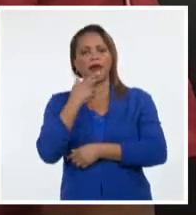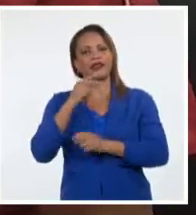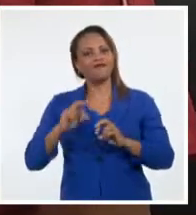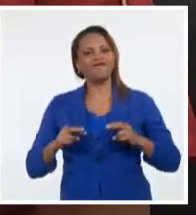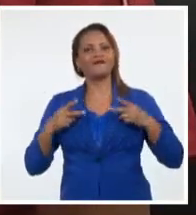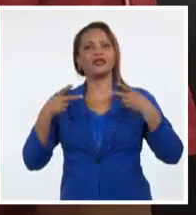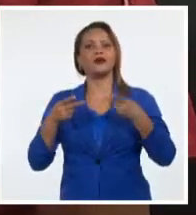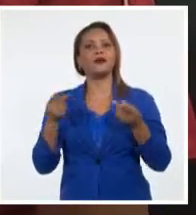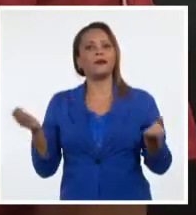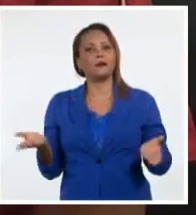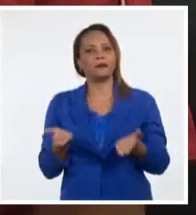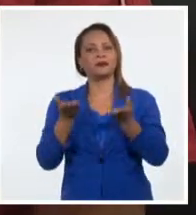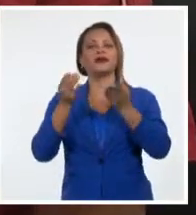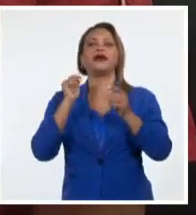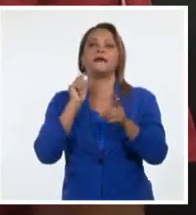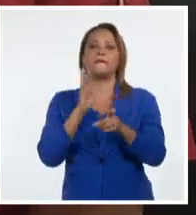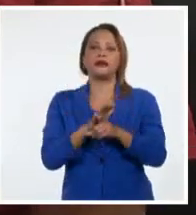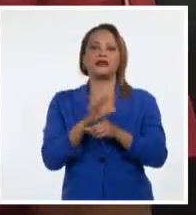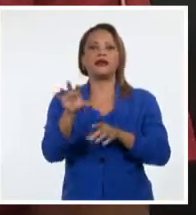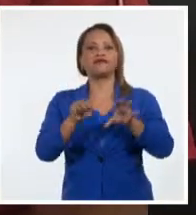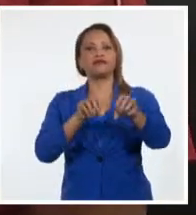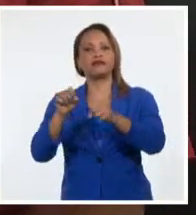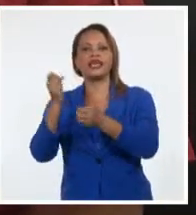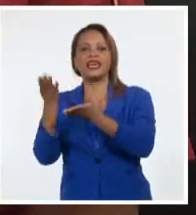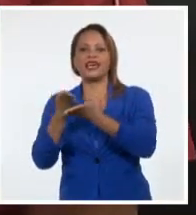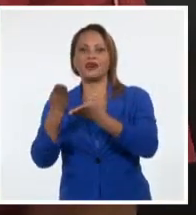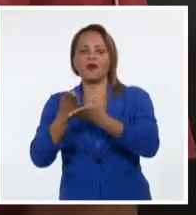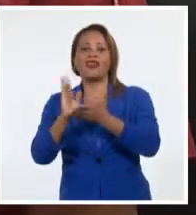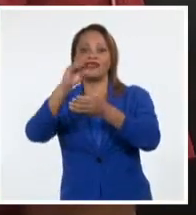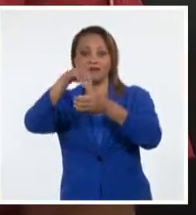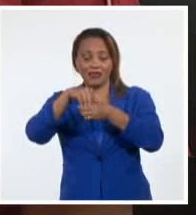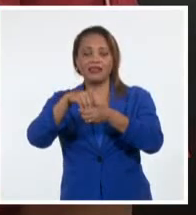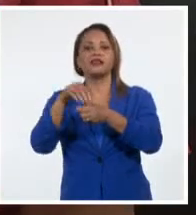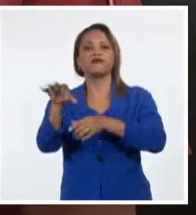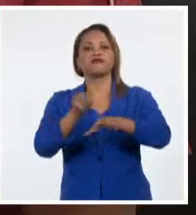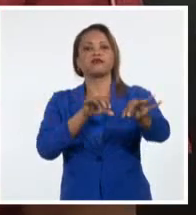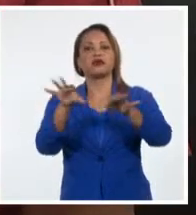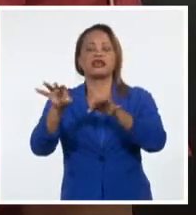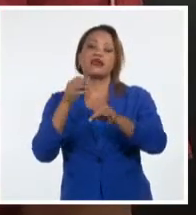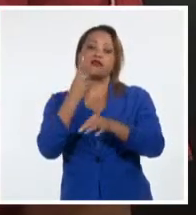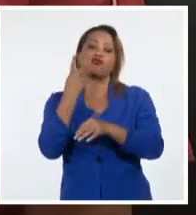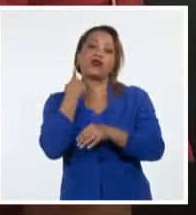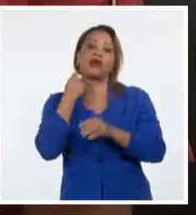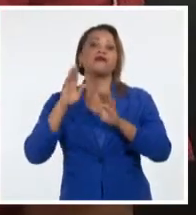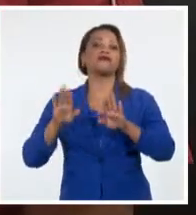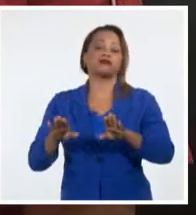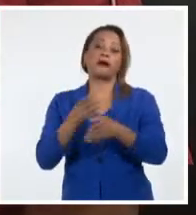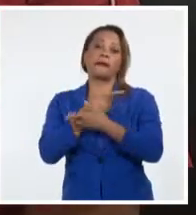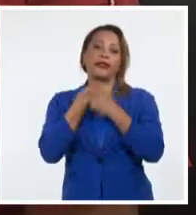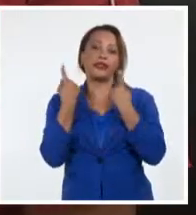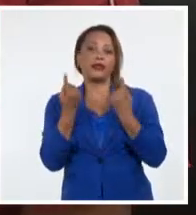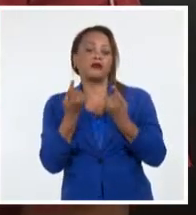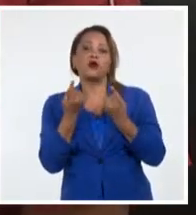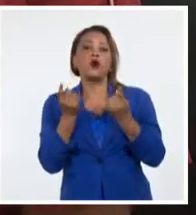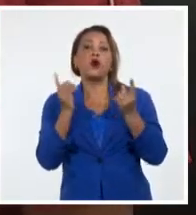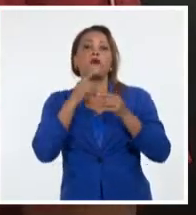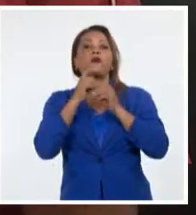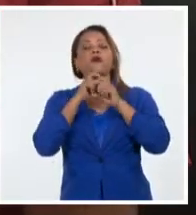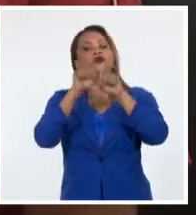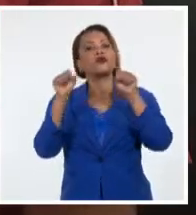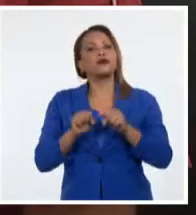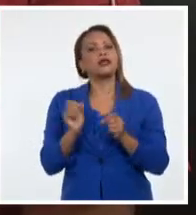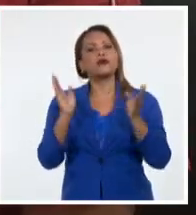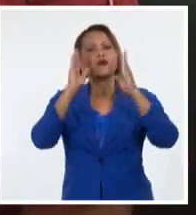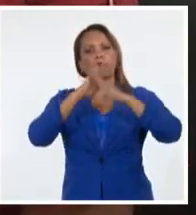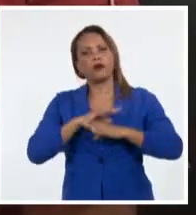vez, rescatar la formación deportiva escolar, que como todos es sabido, la habíamos perdido durante 2 años. Luego no existieron las posibilidades de nuestros